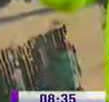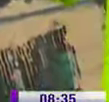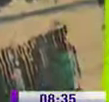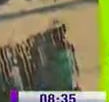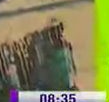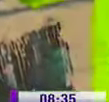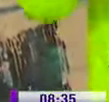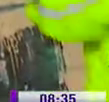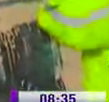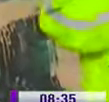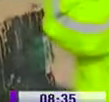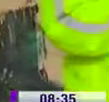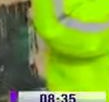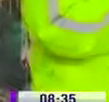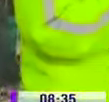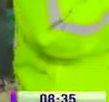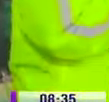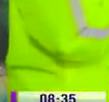bajando